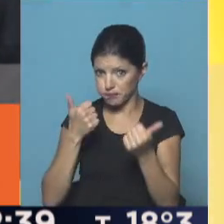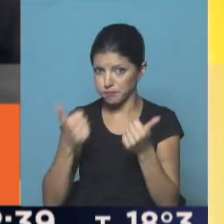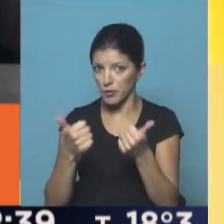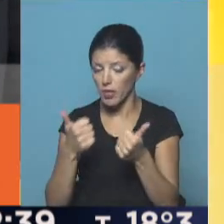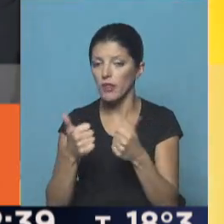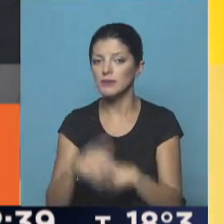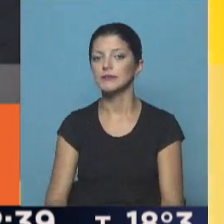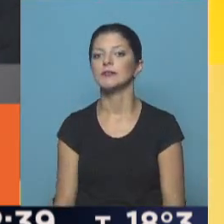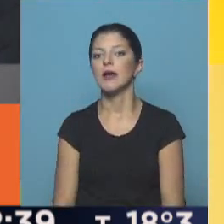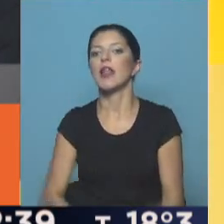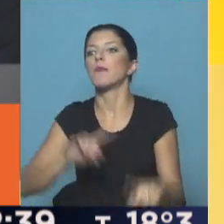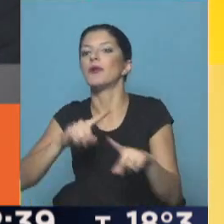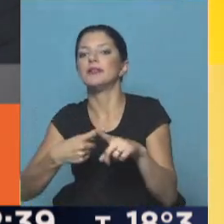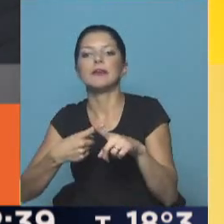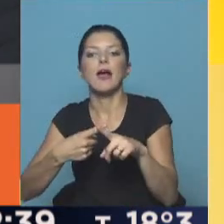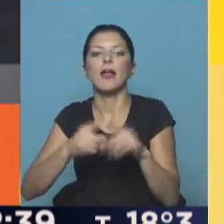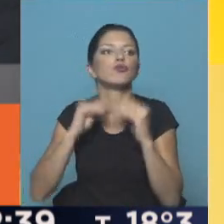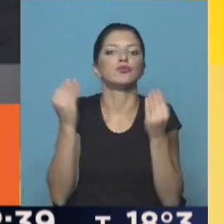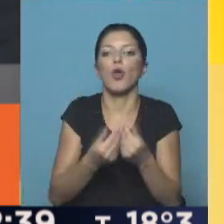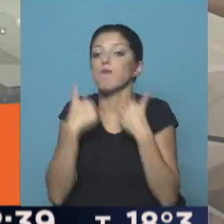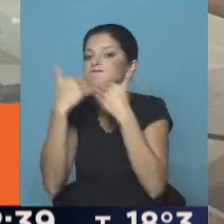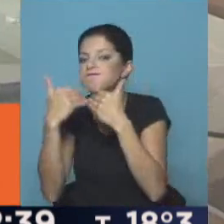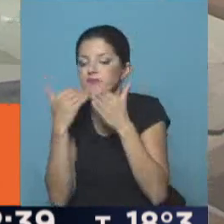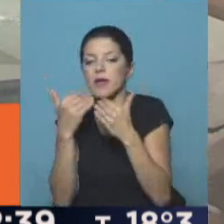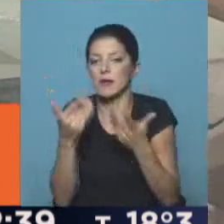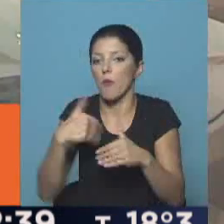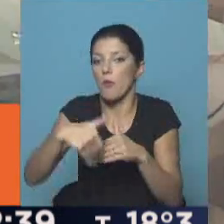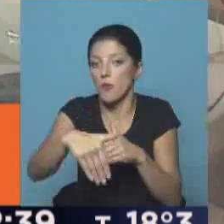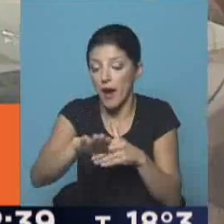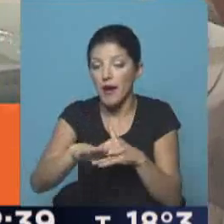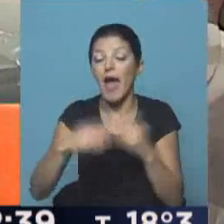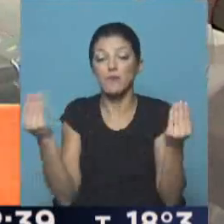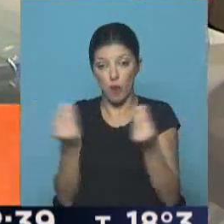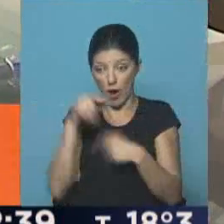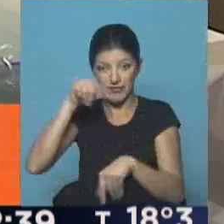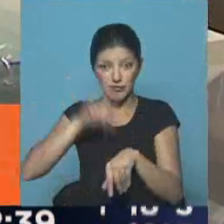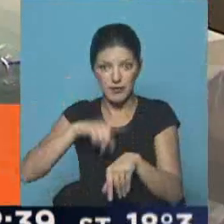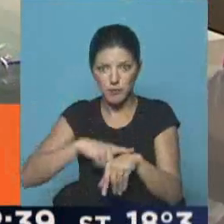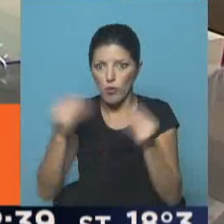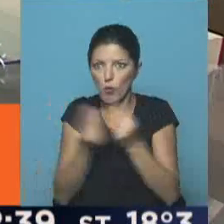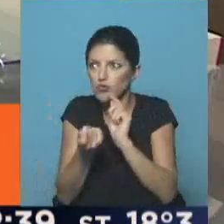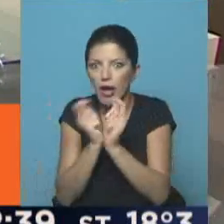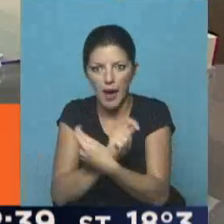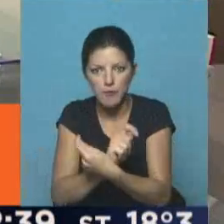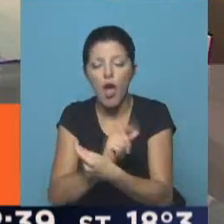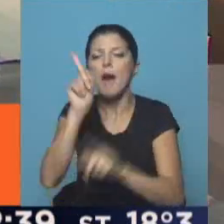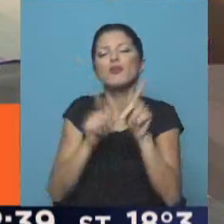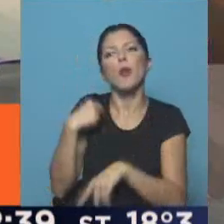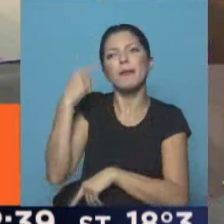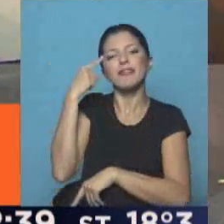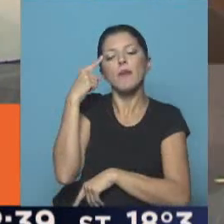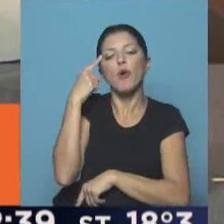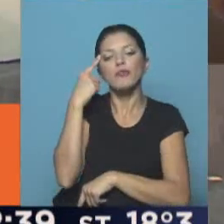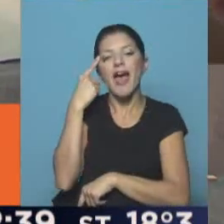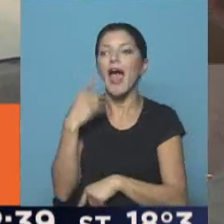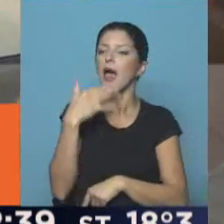vuelve imprevisible. Es decir, vivimos tiempos de excepcionalidad y hemos intentado juzgar la política con criterios que